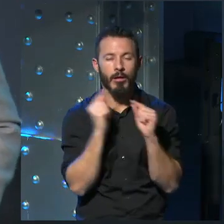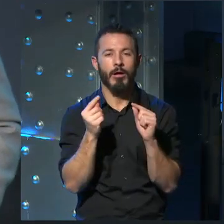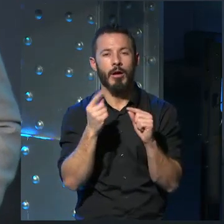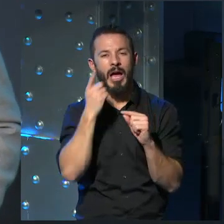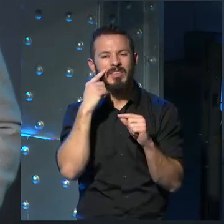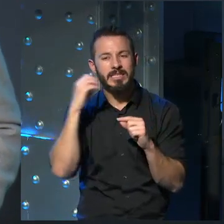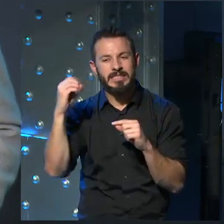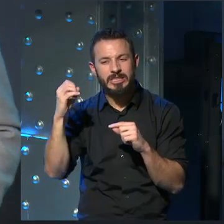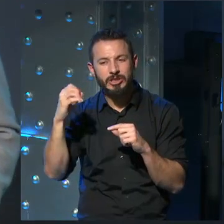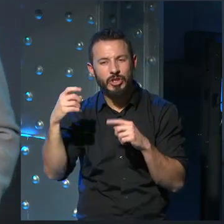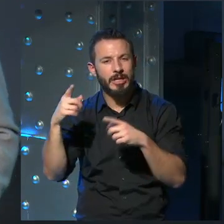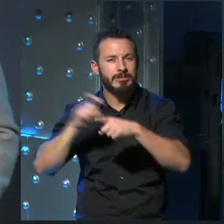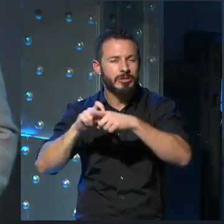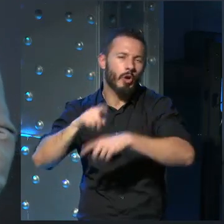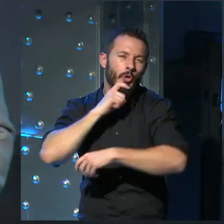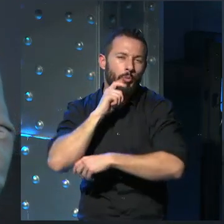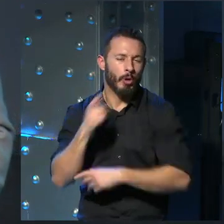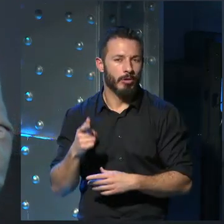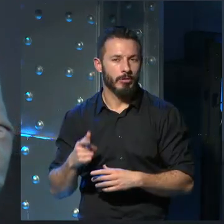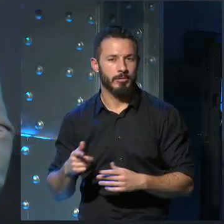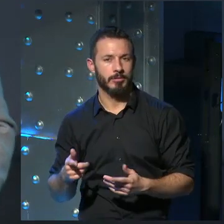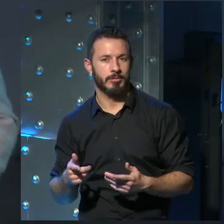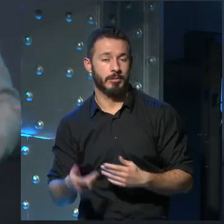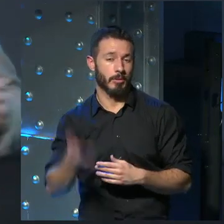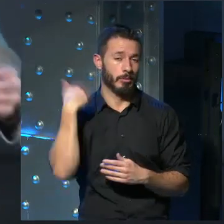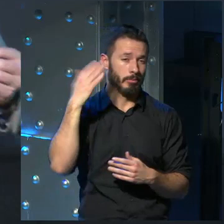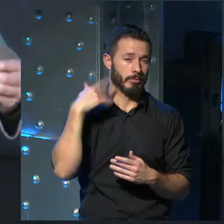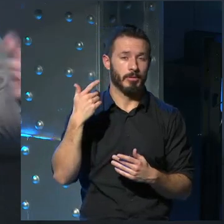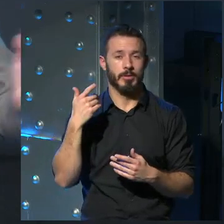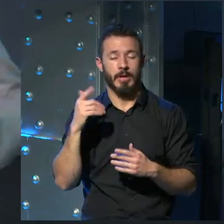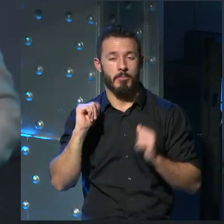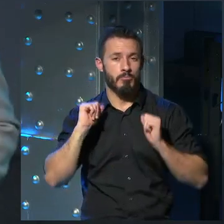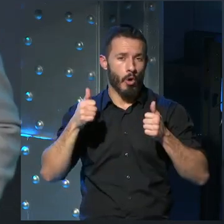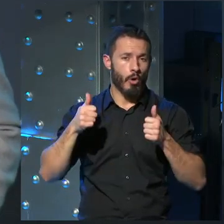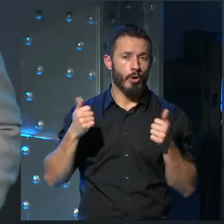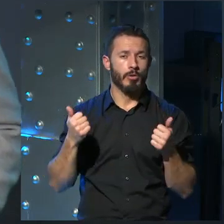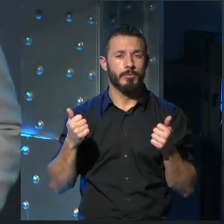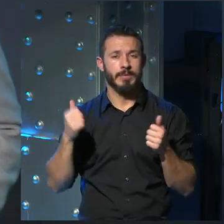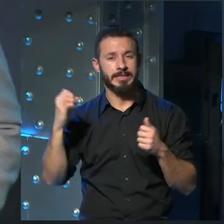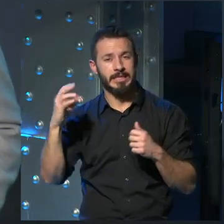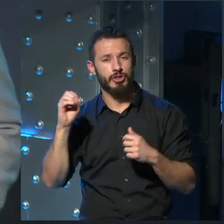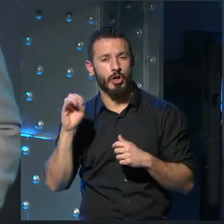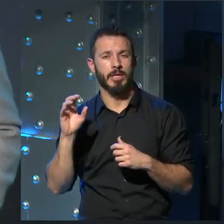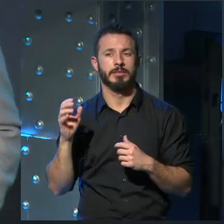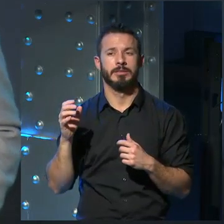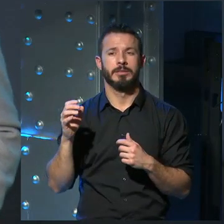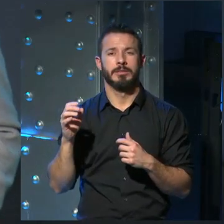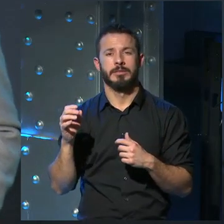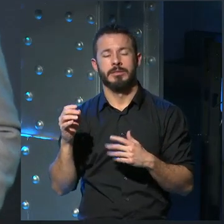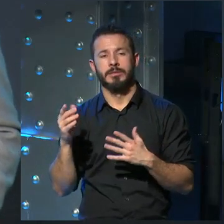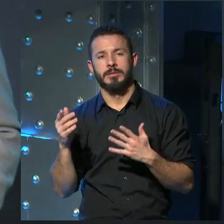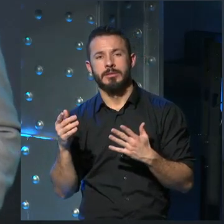de sensores había que colocar en la ciudad, ¿no? Por aquel entonces empezaban a salir los sensores y algunos de